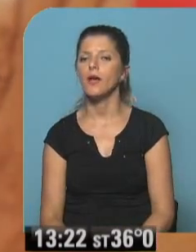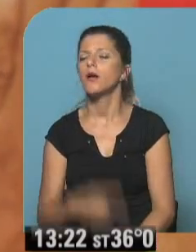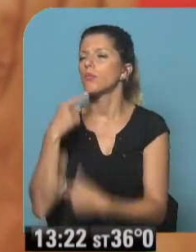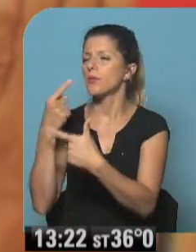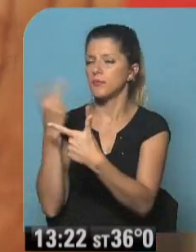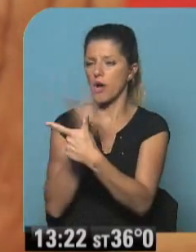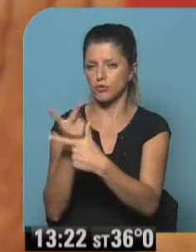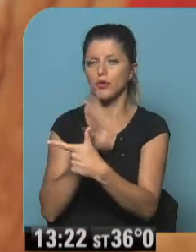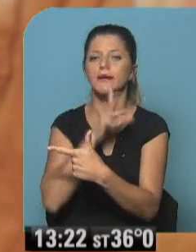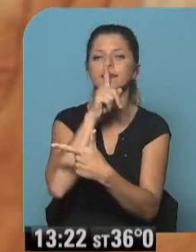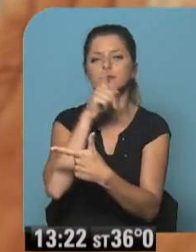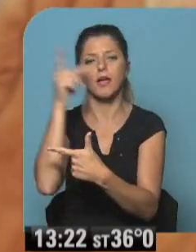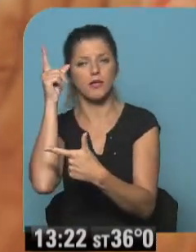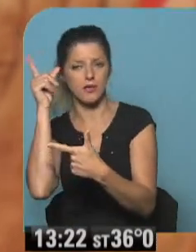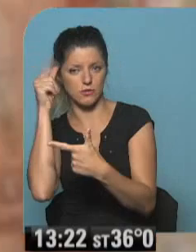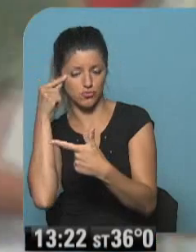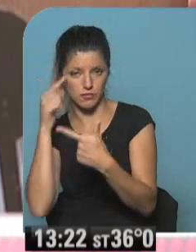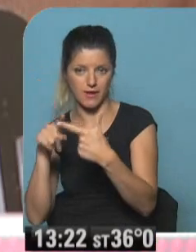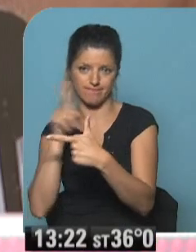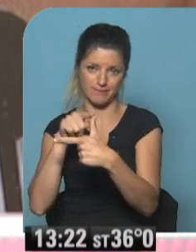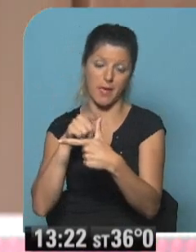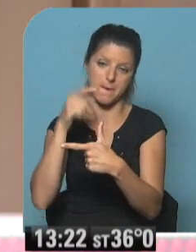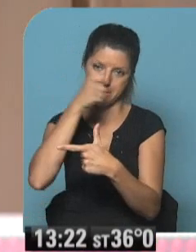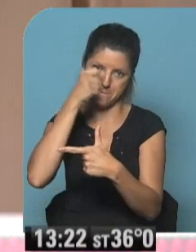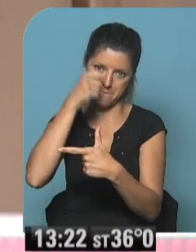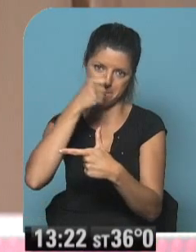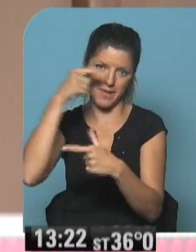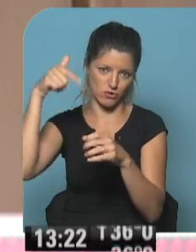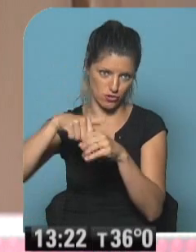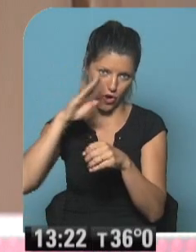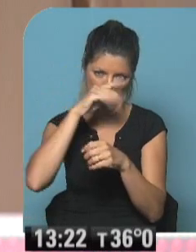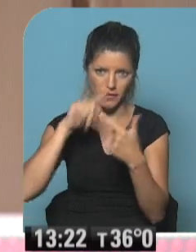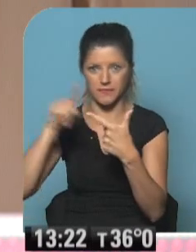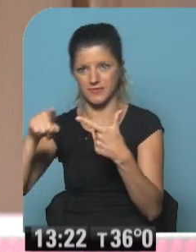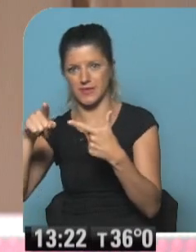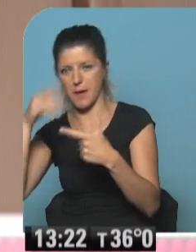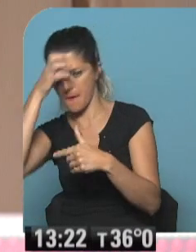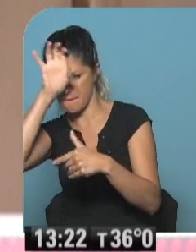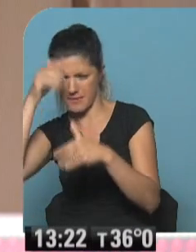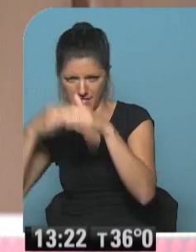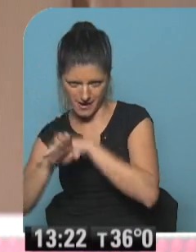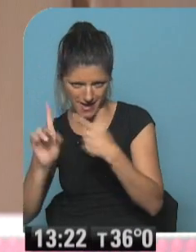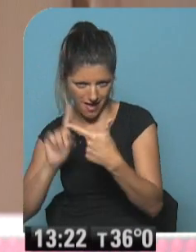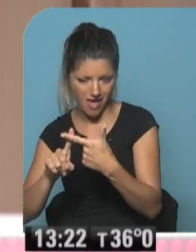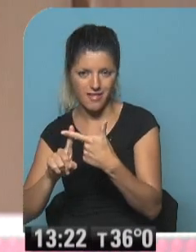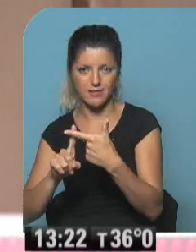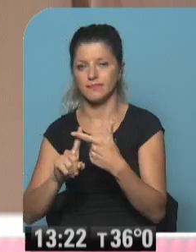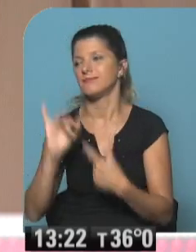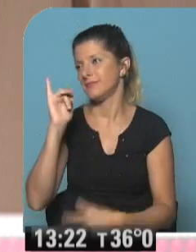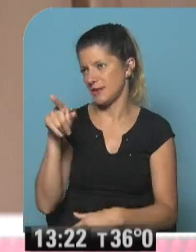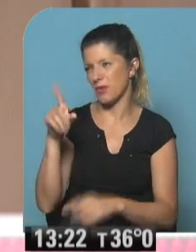hipoteca, petróleo, Rusia, minería, China. Claro, están mirando claramente lo que